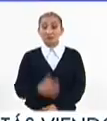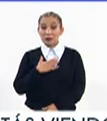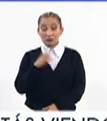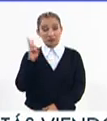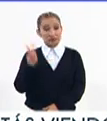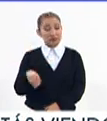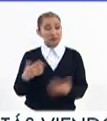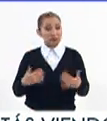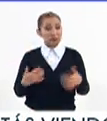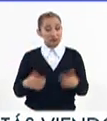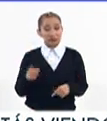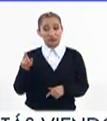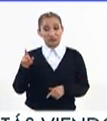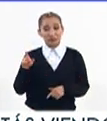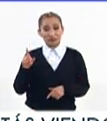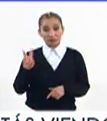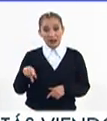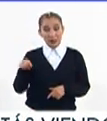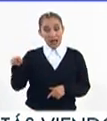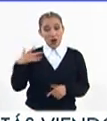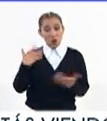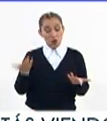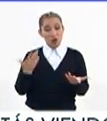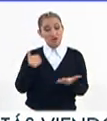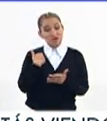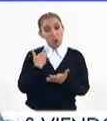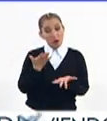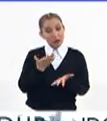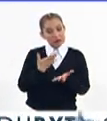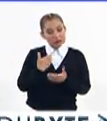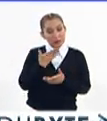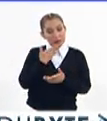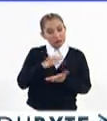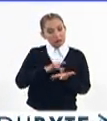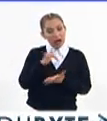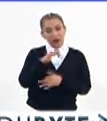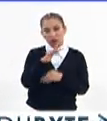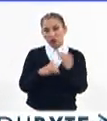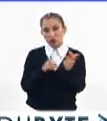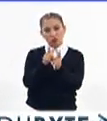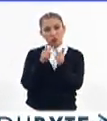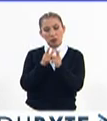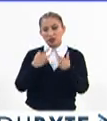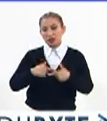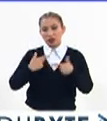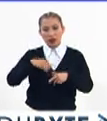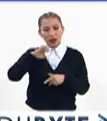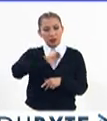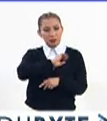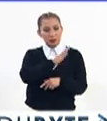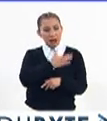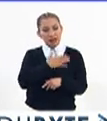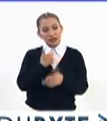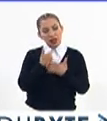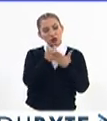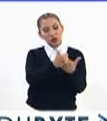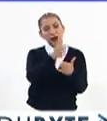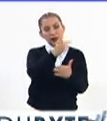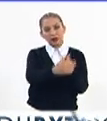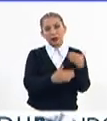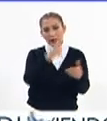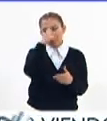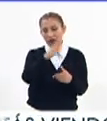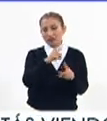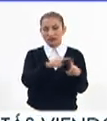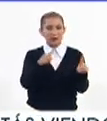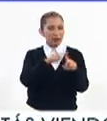Bueno, sin duda una deuda de gratitud con todo ese exilio que trajo luces a